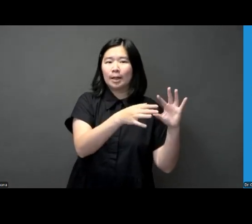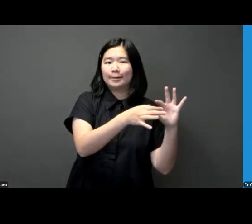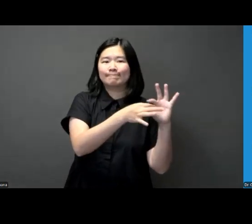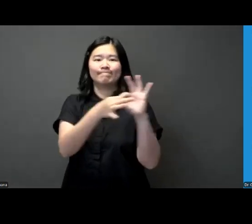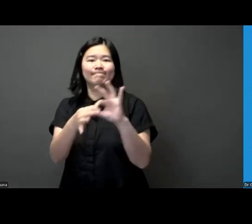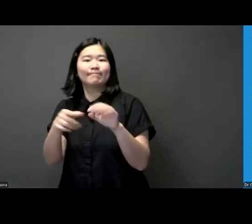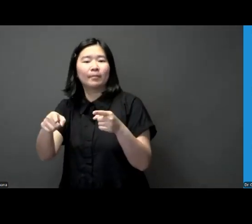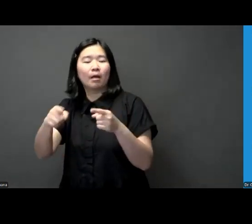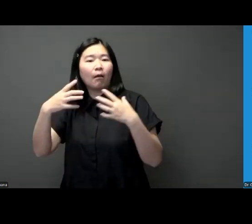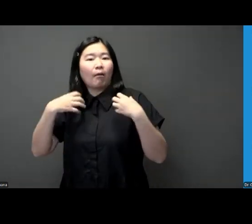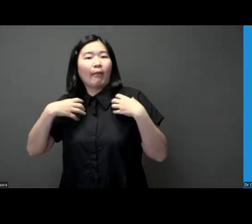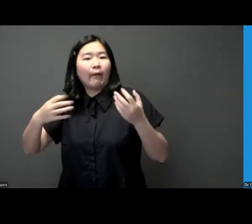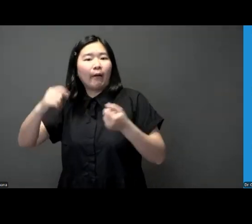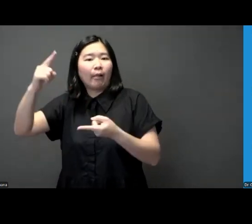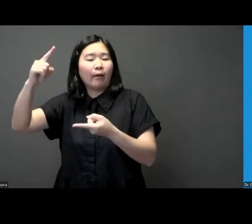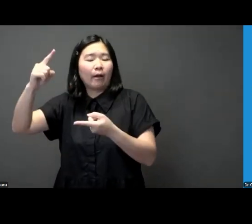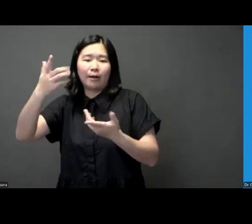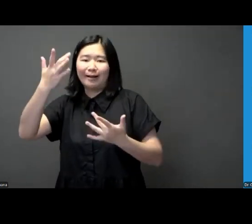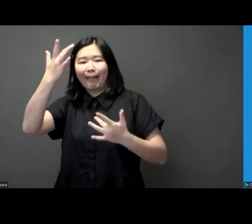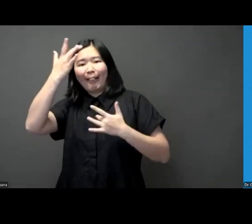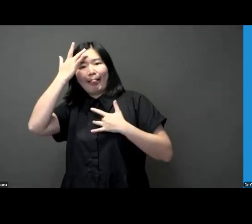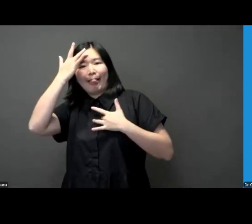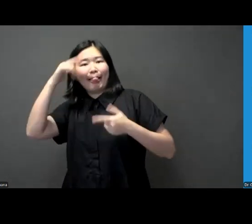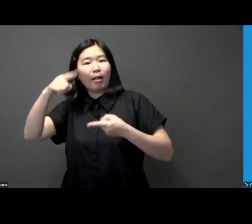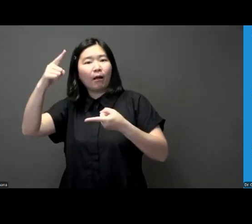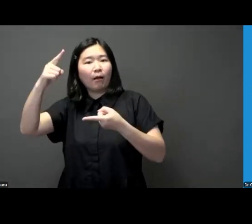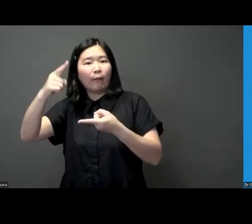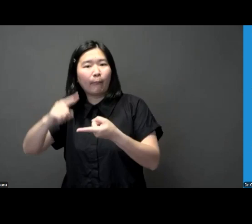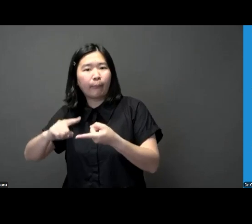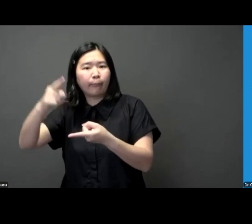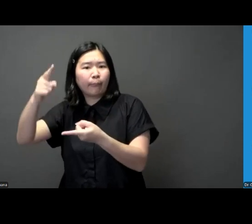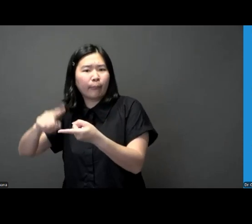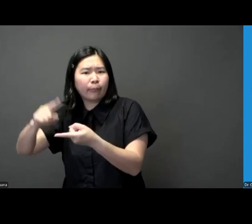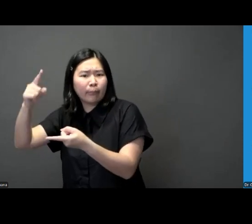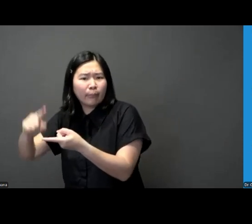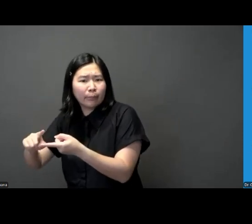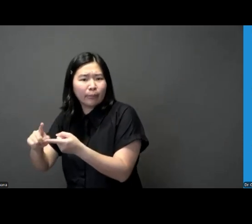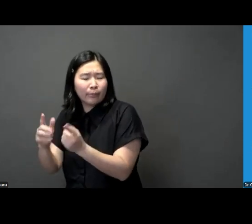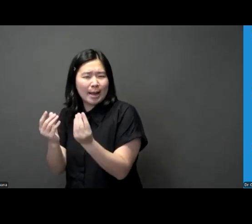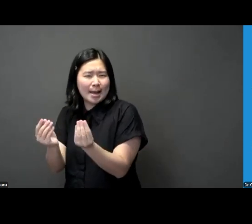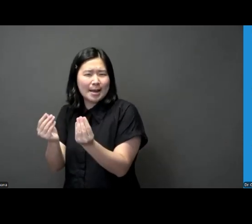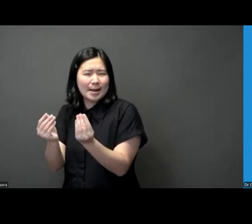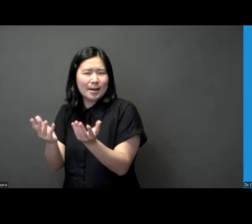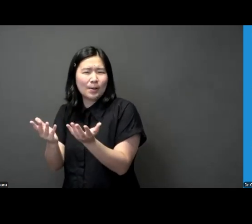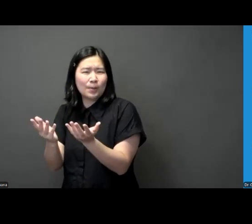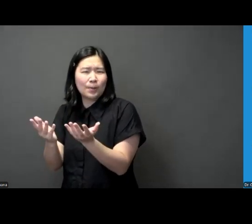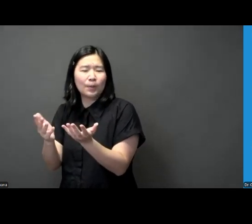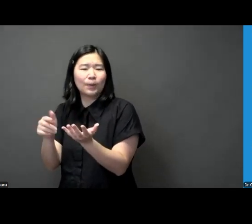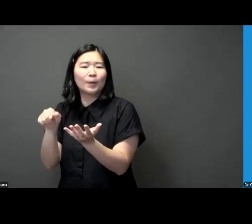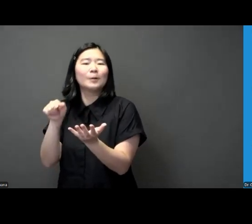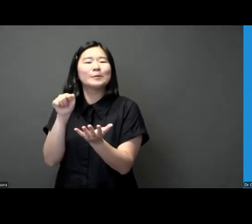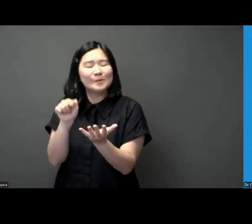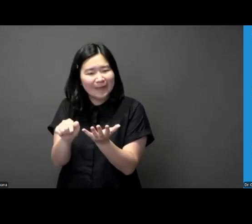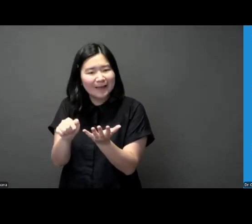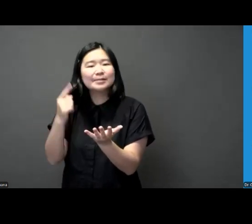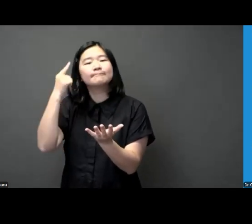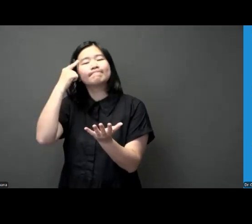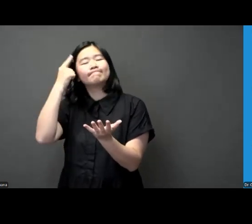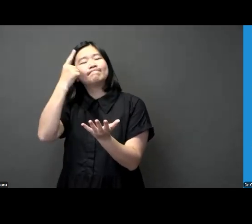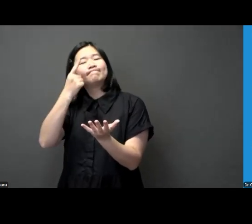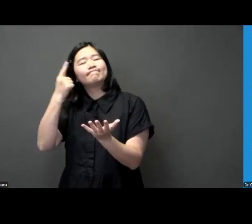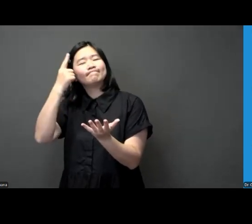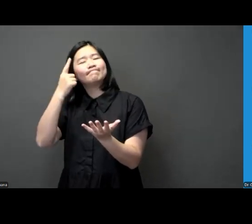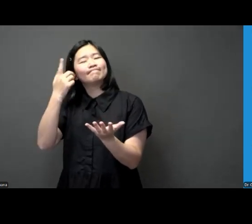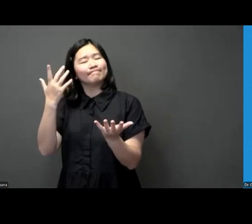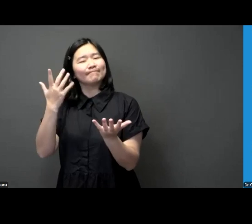transmitibles. Así que es esencial que esto sea un componente clave de los esfuerzos. Y eso nos permite enfrentar no solamente la